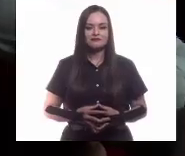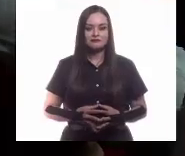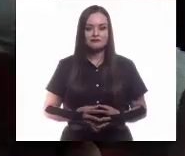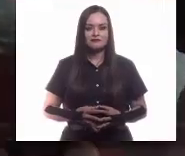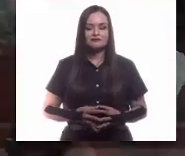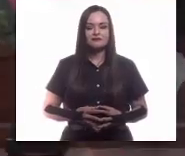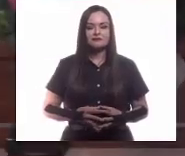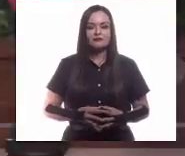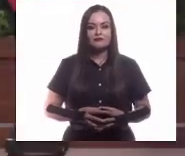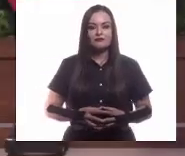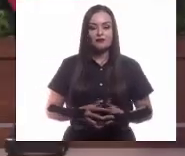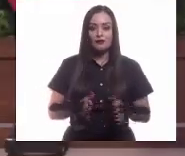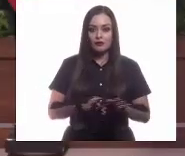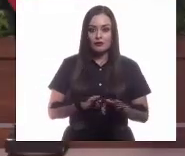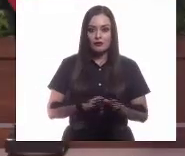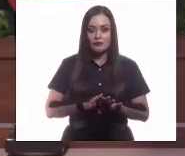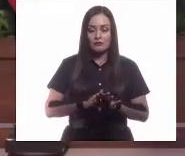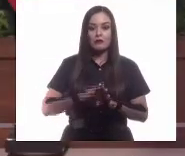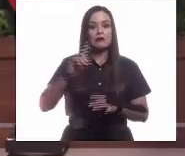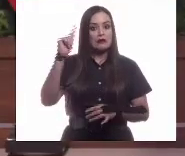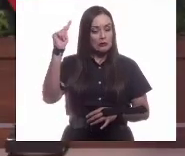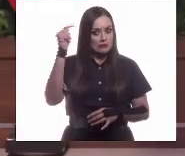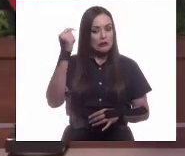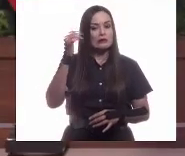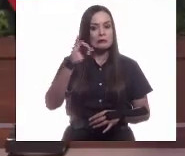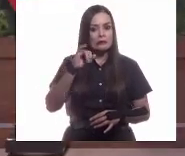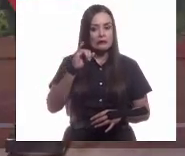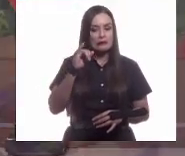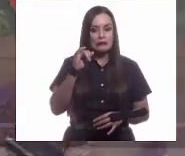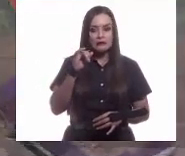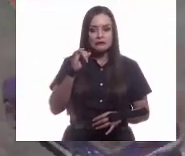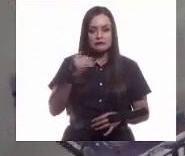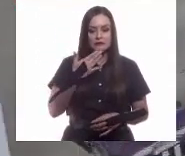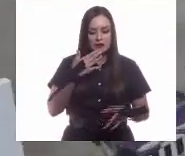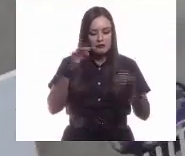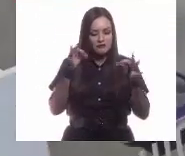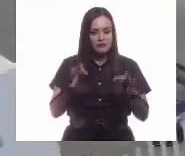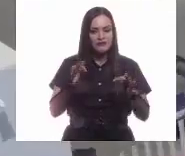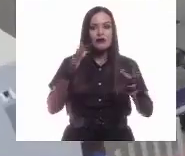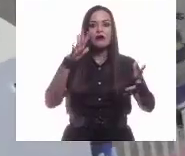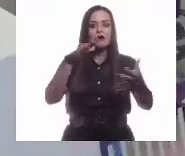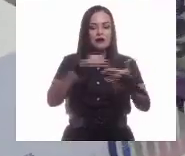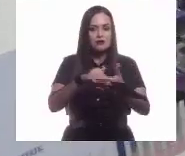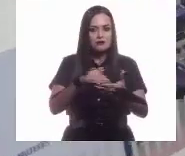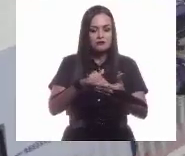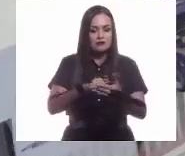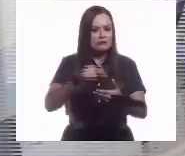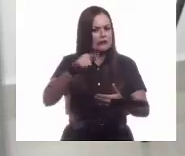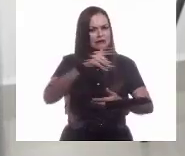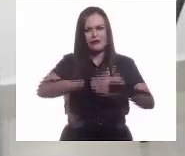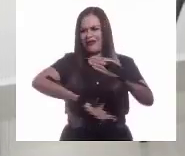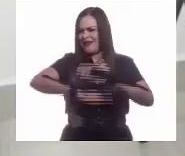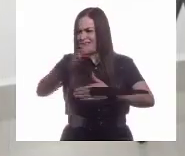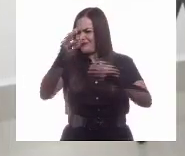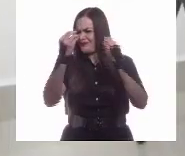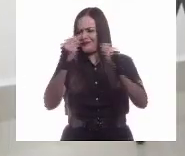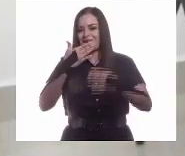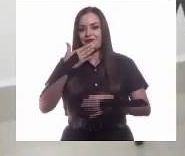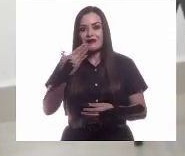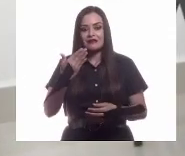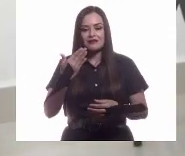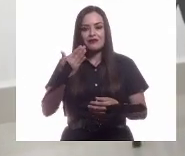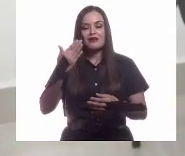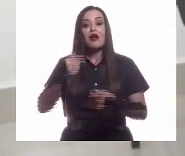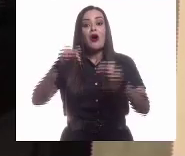Equipamos con tecnología el Centro de Atención y Protección al Turista en Los Cabos y dado el éxito que ha tenido, construimos otro aquí en